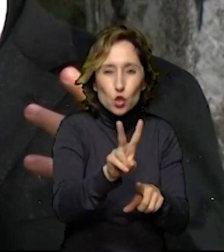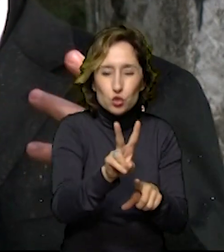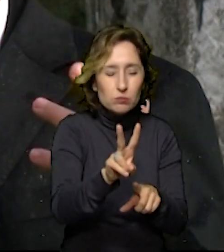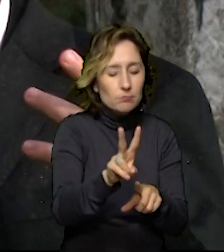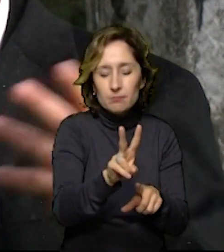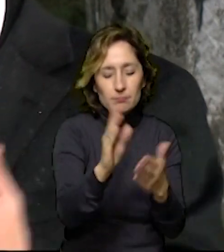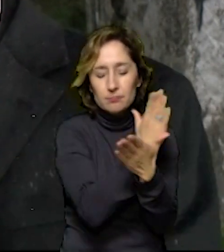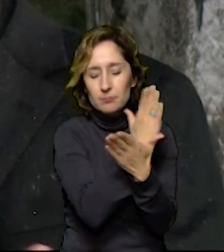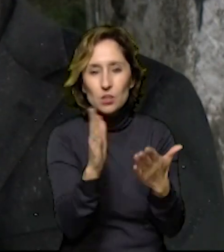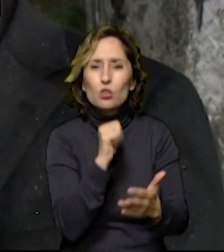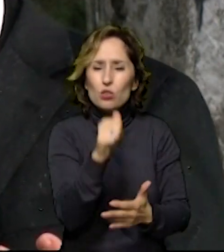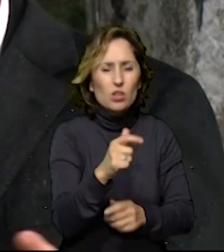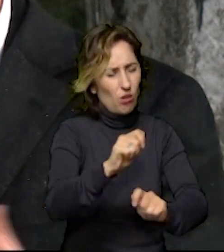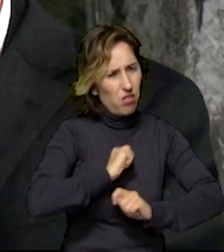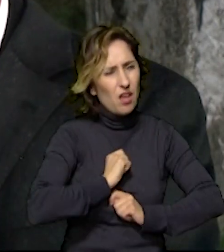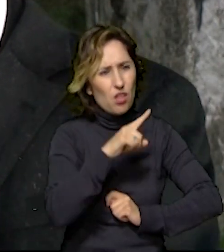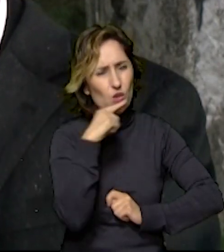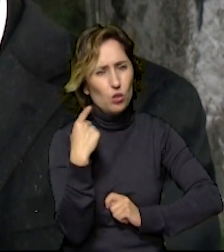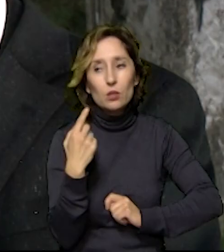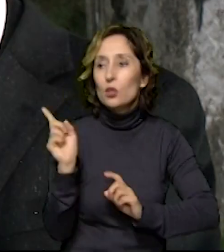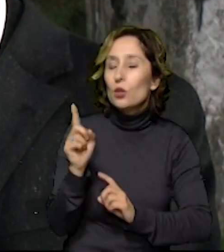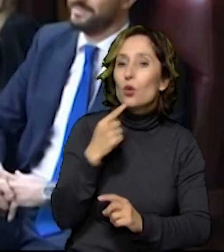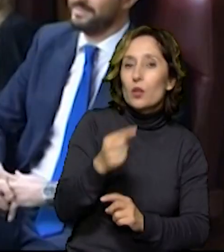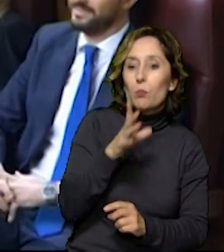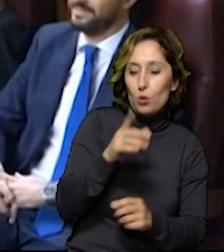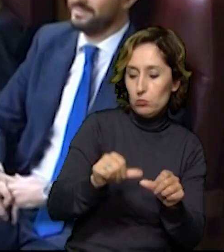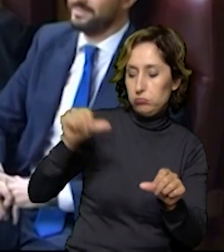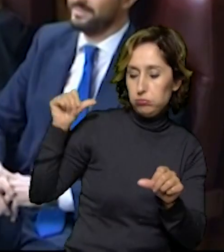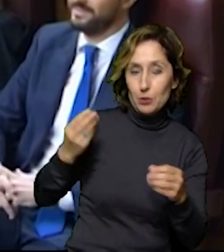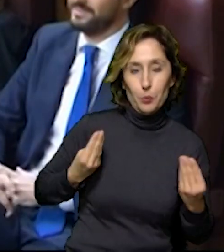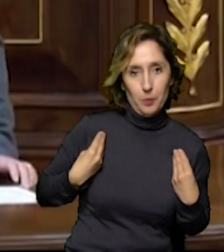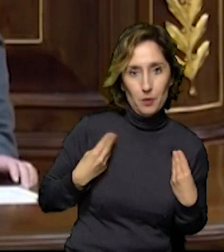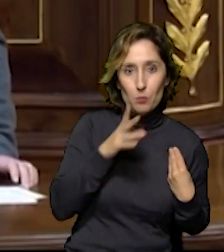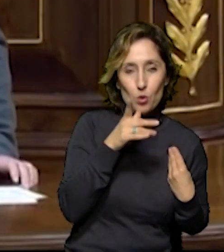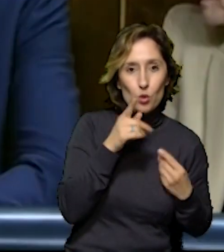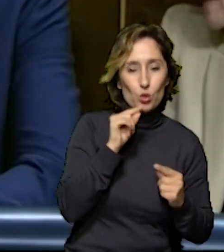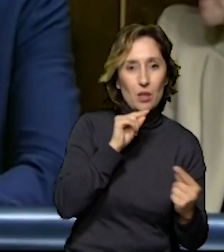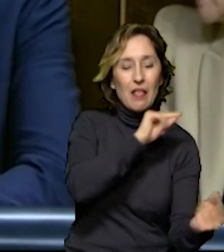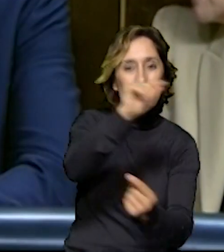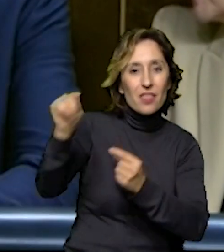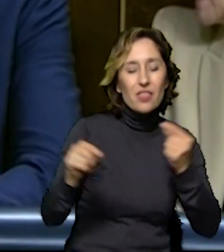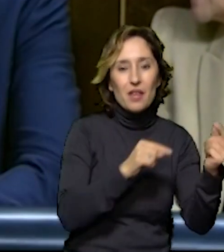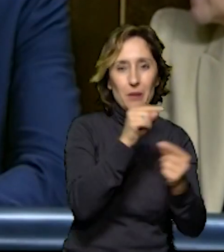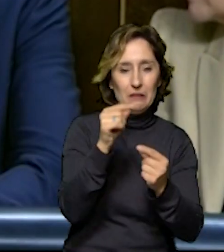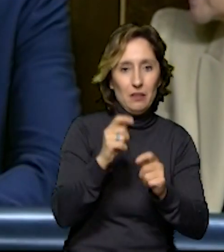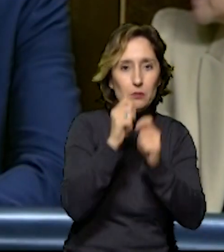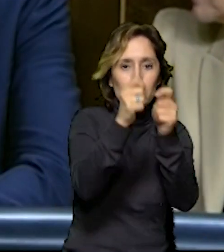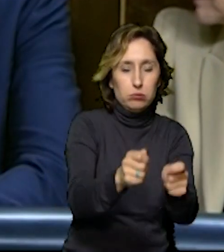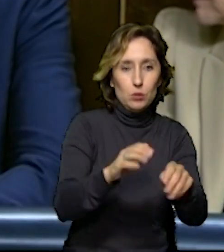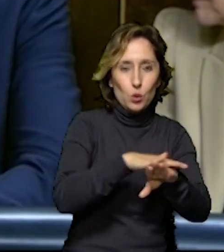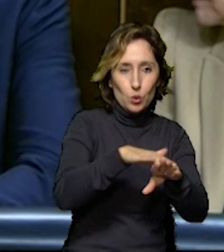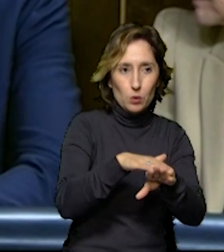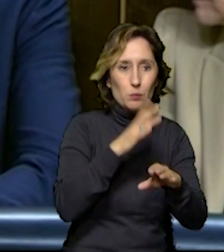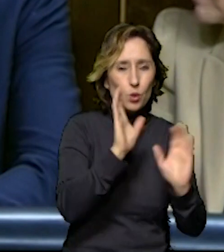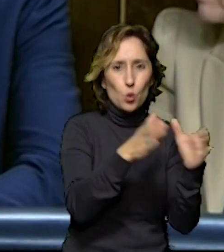dos Españas nos ha traído mucho dolor. Sí, pero lo digo por lo que hemos vivido, por el debate de investidura que hemos visto, cómo se han comportado